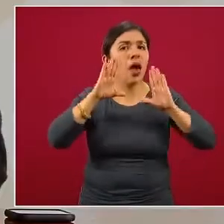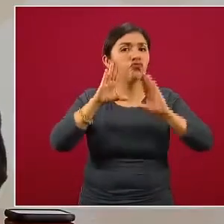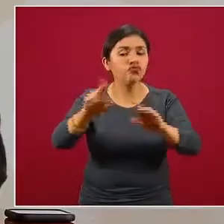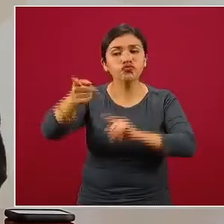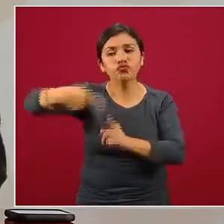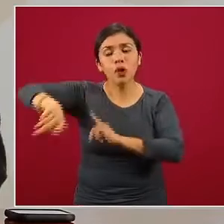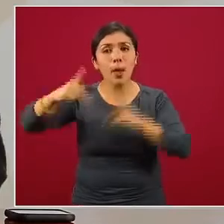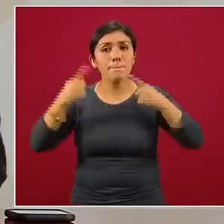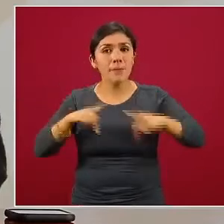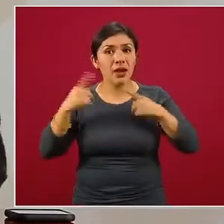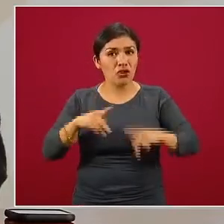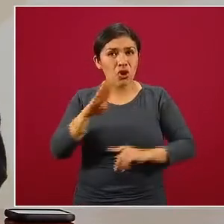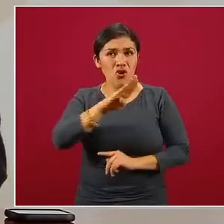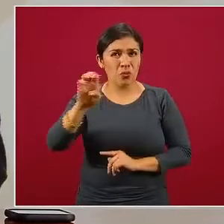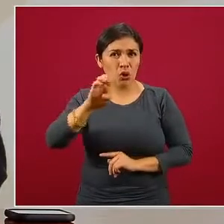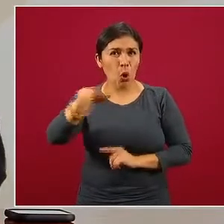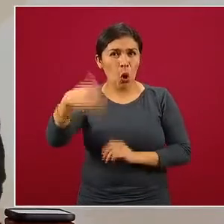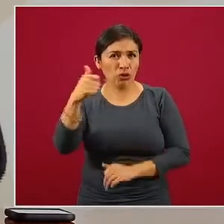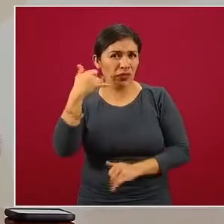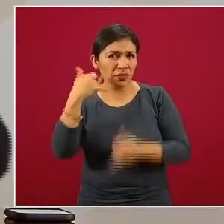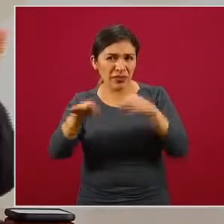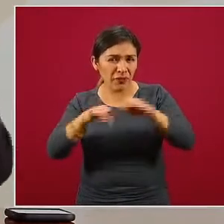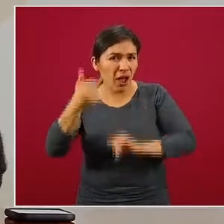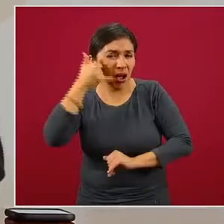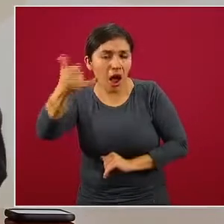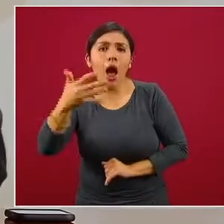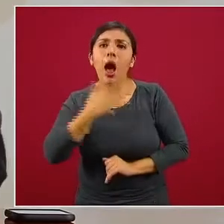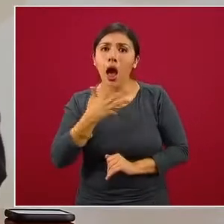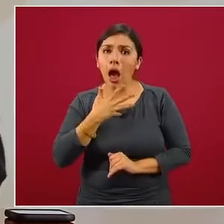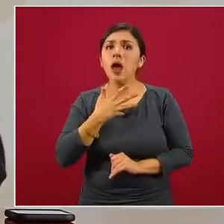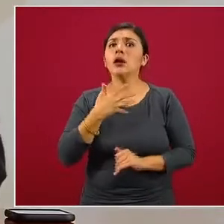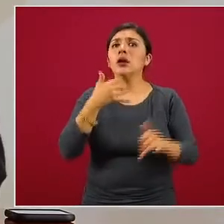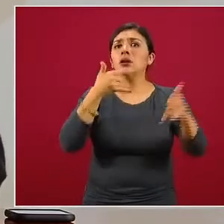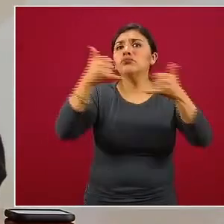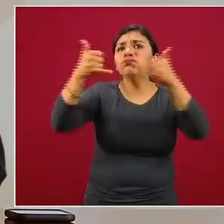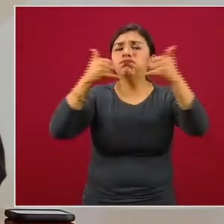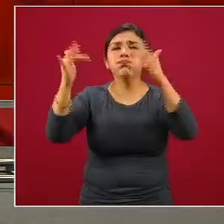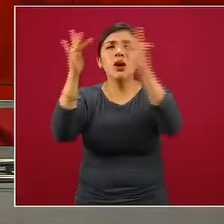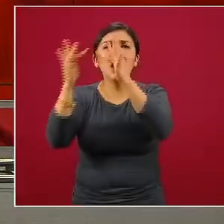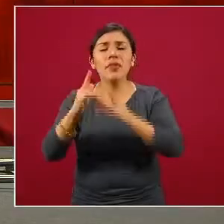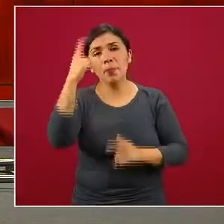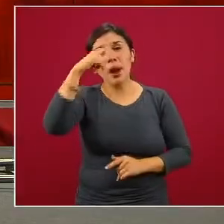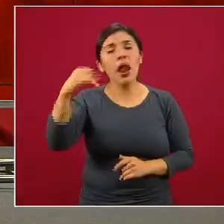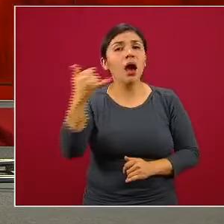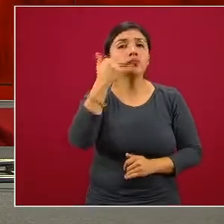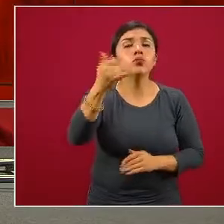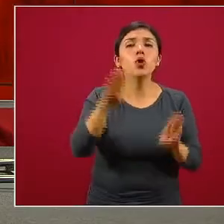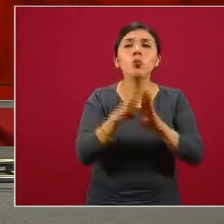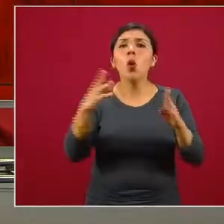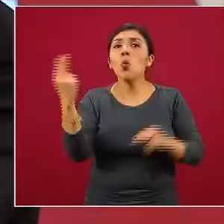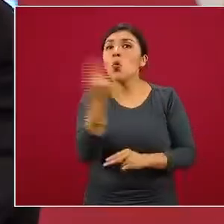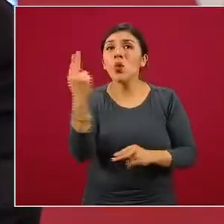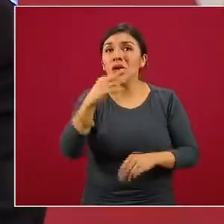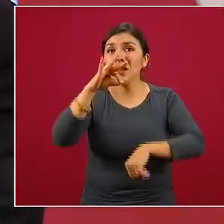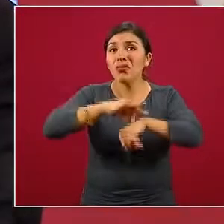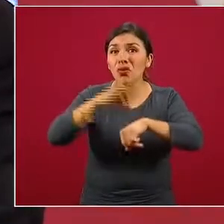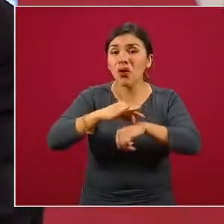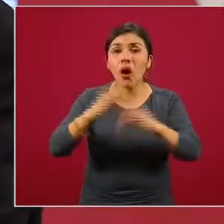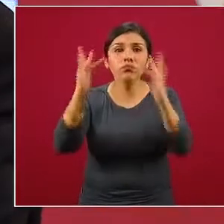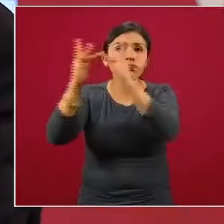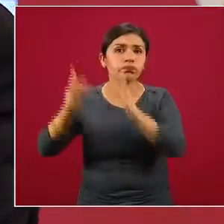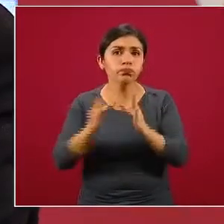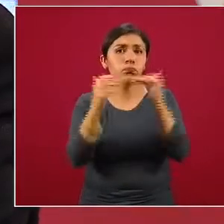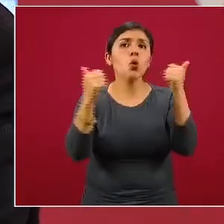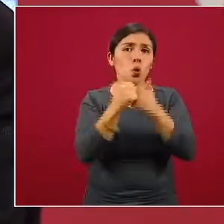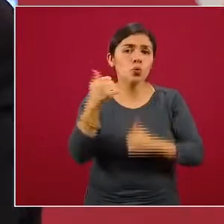al personal del 911. Y existe una red de centros reguladores de urgencias médicas en el país que están interconectadas con